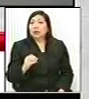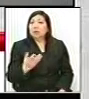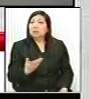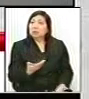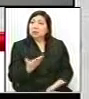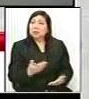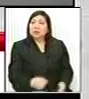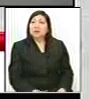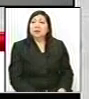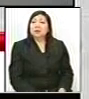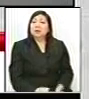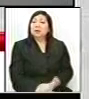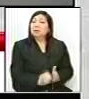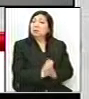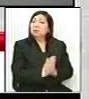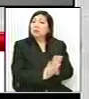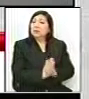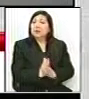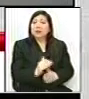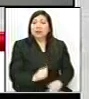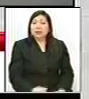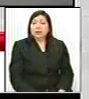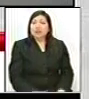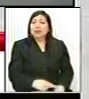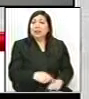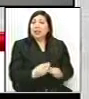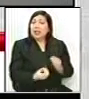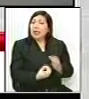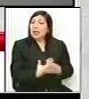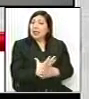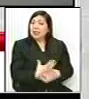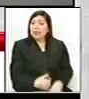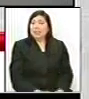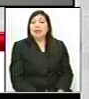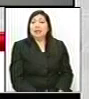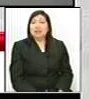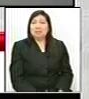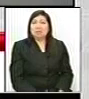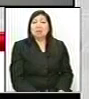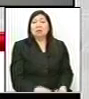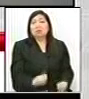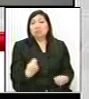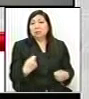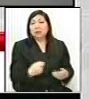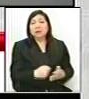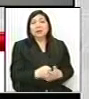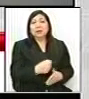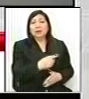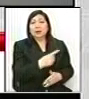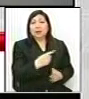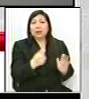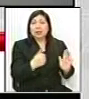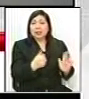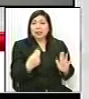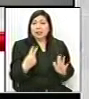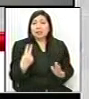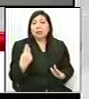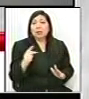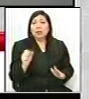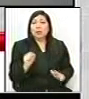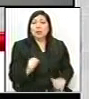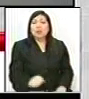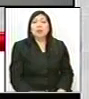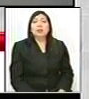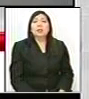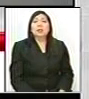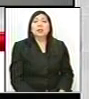presa que va a beneficiar también a la región de Arequipa. Tiene un monto de inversión de 167 millones de soles.